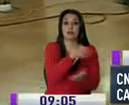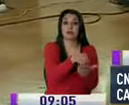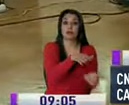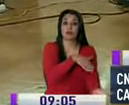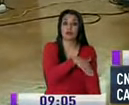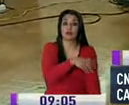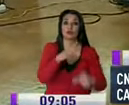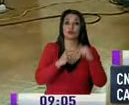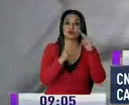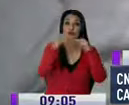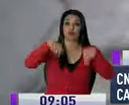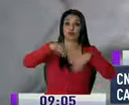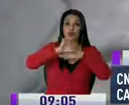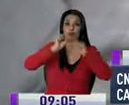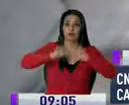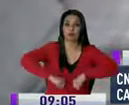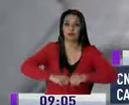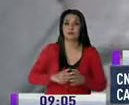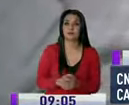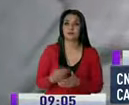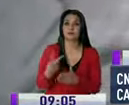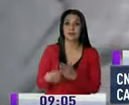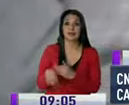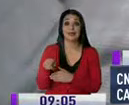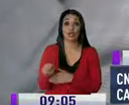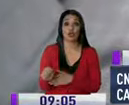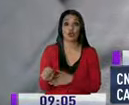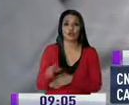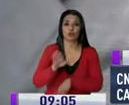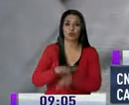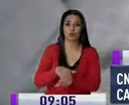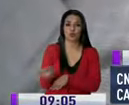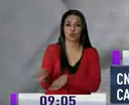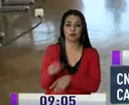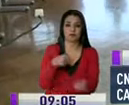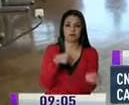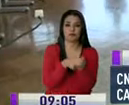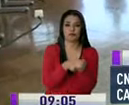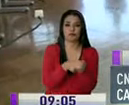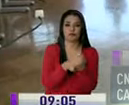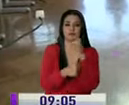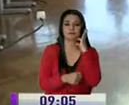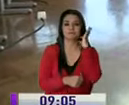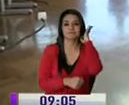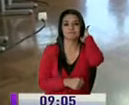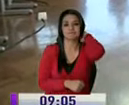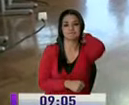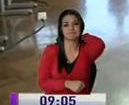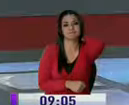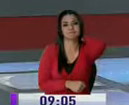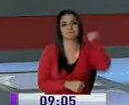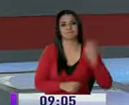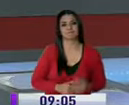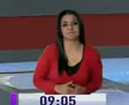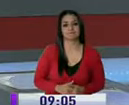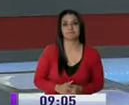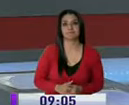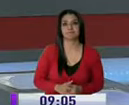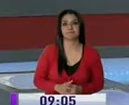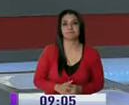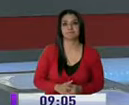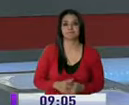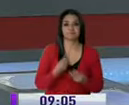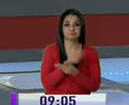multinacional tenía en el país. De otra parte, el hijo de Carlos Polit fue acusado por cómplice. Informó Javier Rosero.